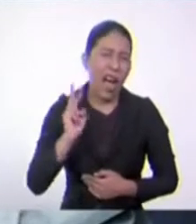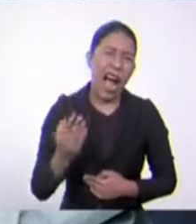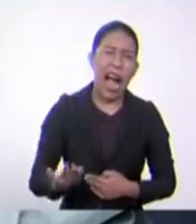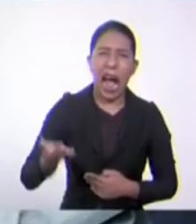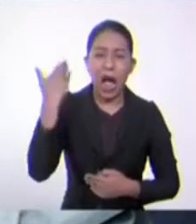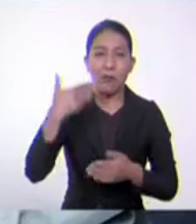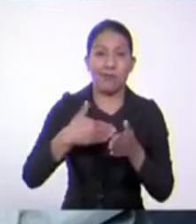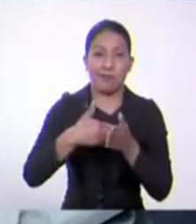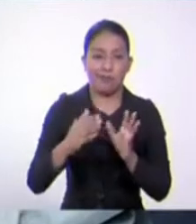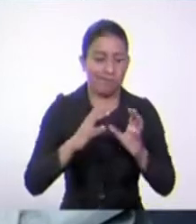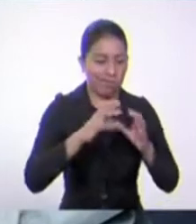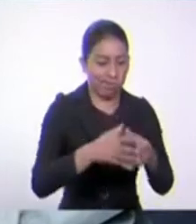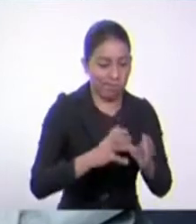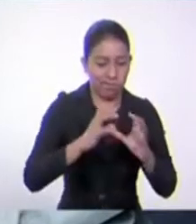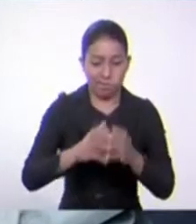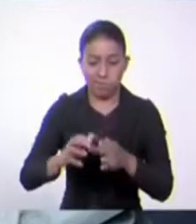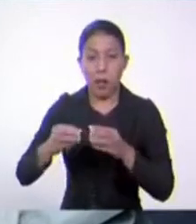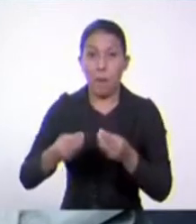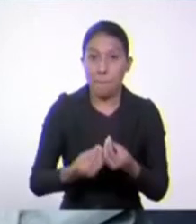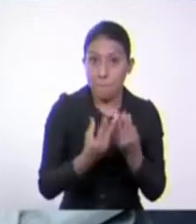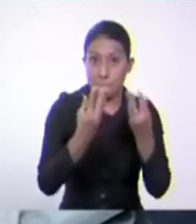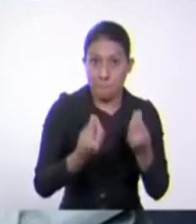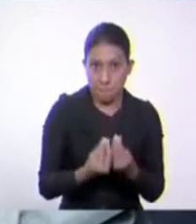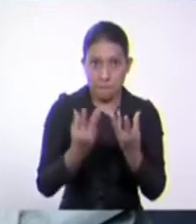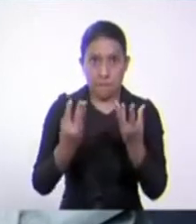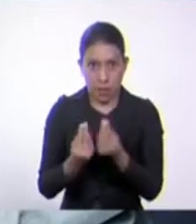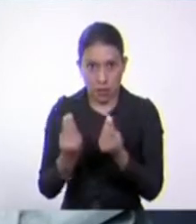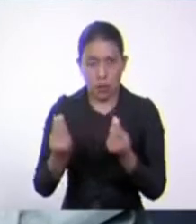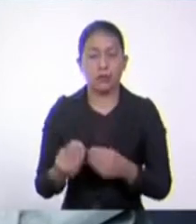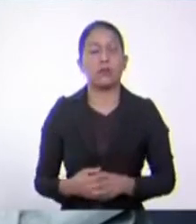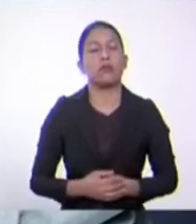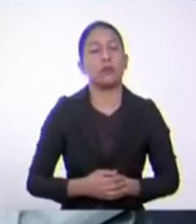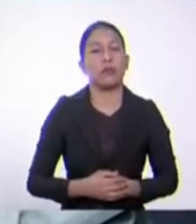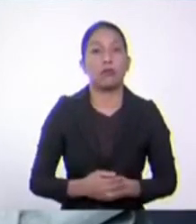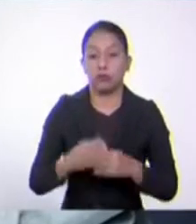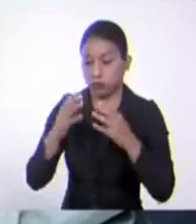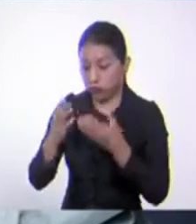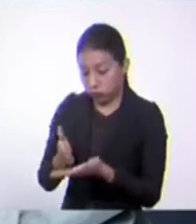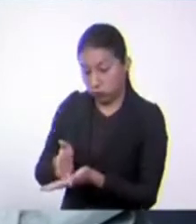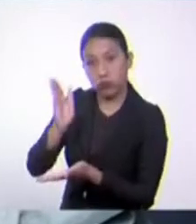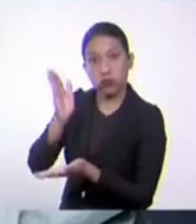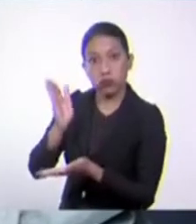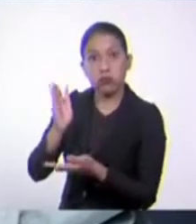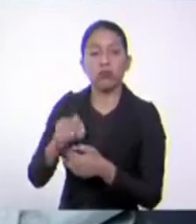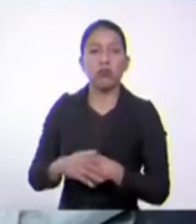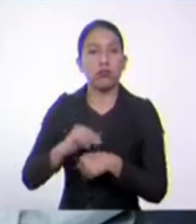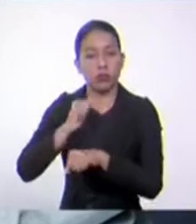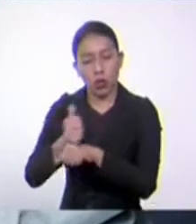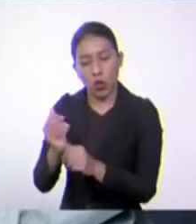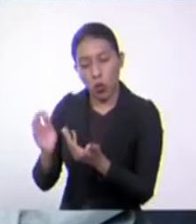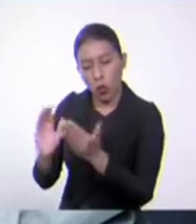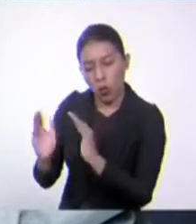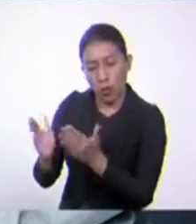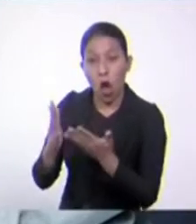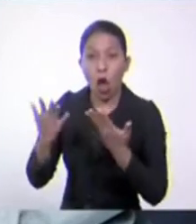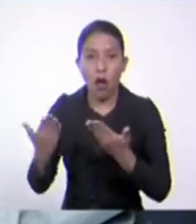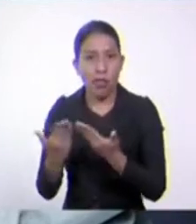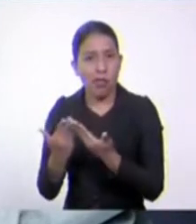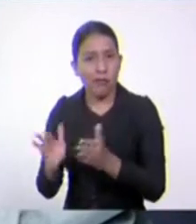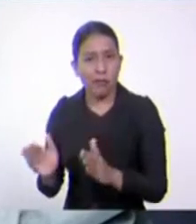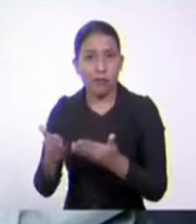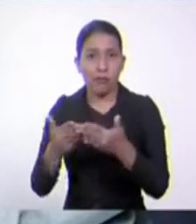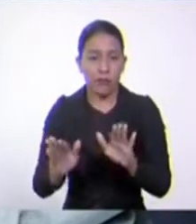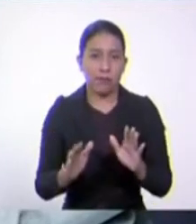organizar animales y plantas con criterios lógicos, basados en establecer similitudes o diferencias